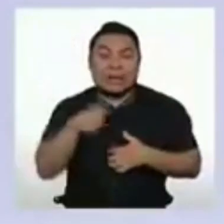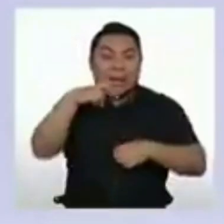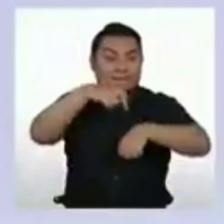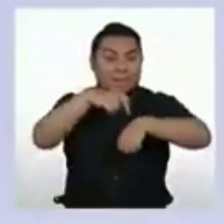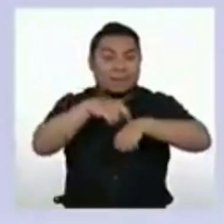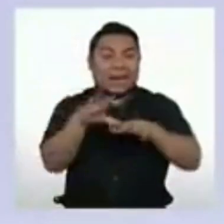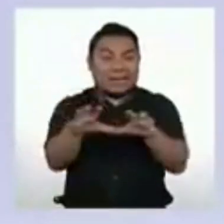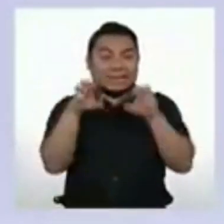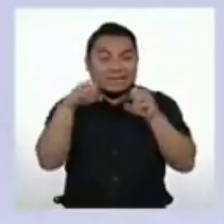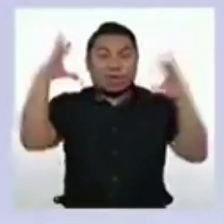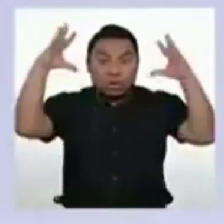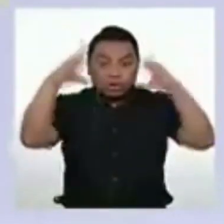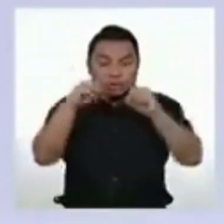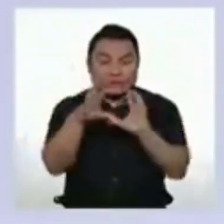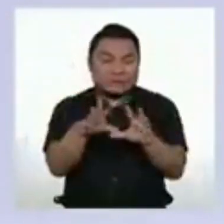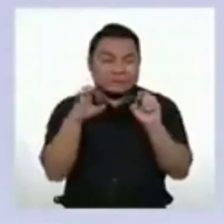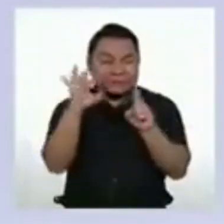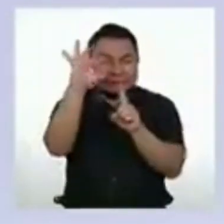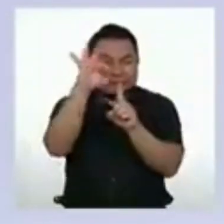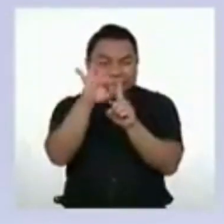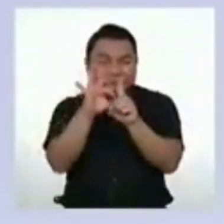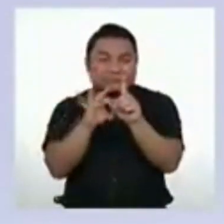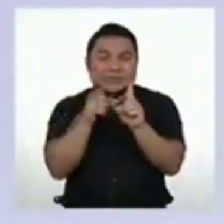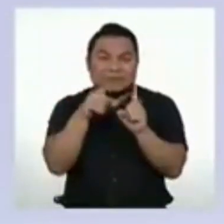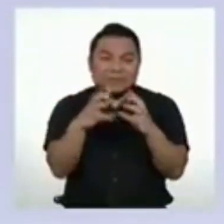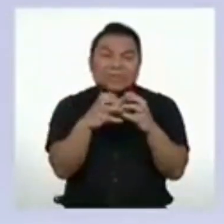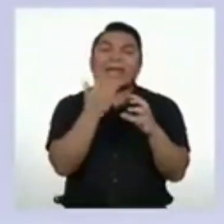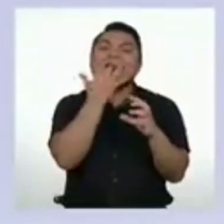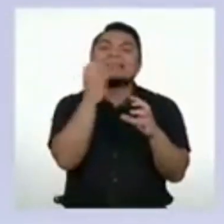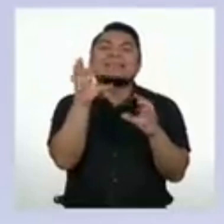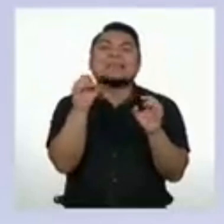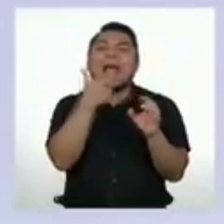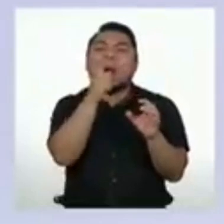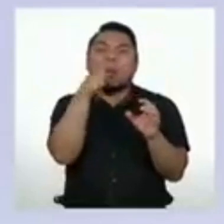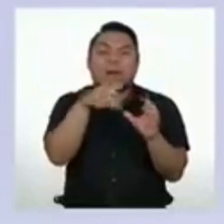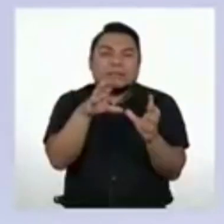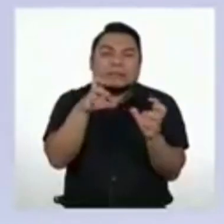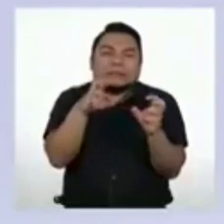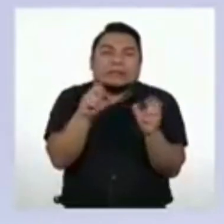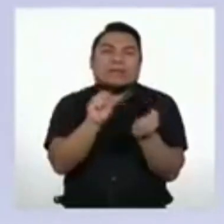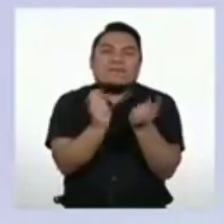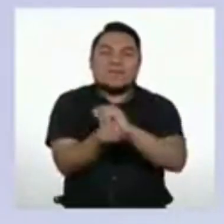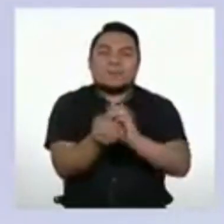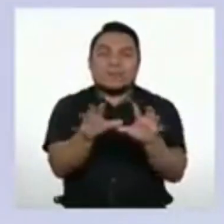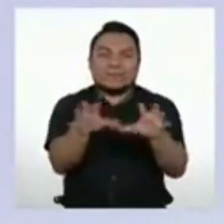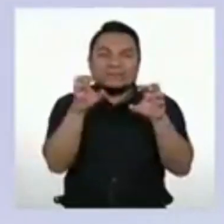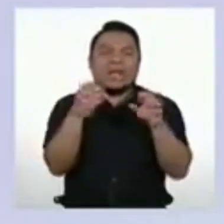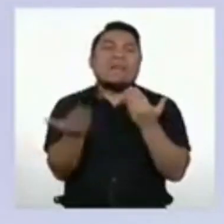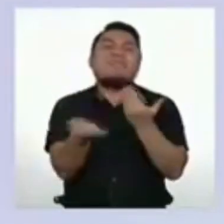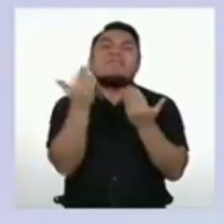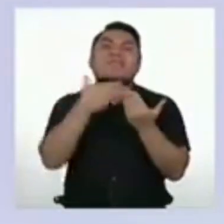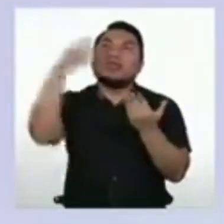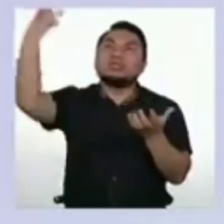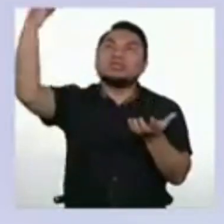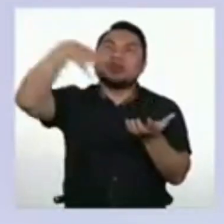que congelen durante la noche, se forman estos pequeños cristales de agua que son mucho más fáciles de eliminar en forma